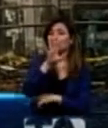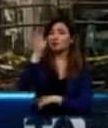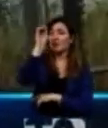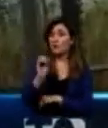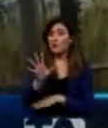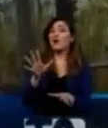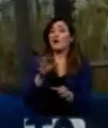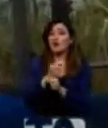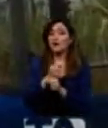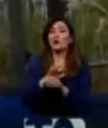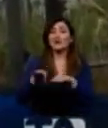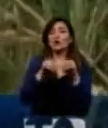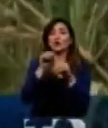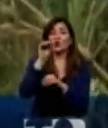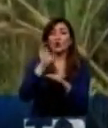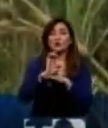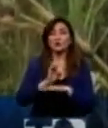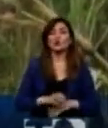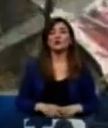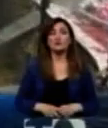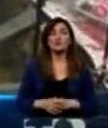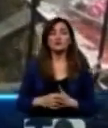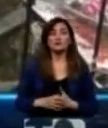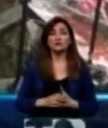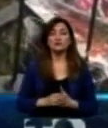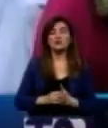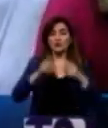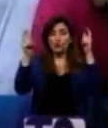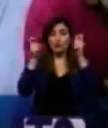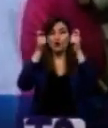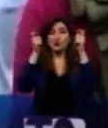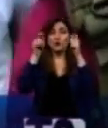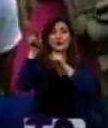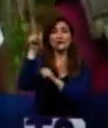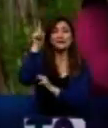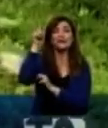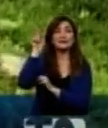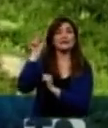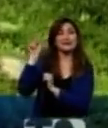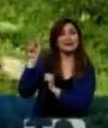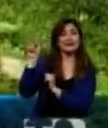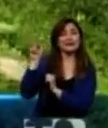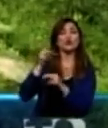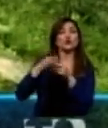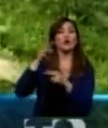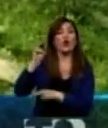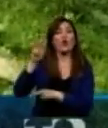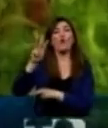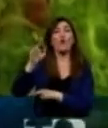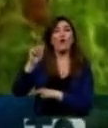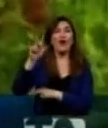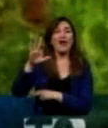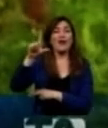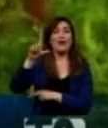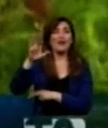sido efectuados en territorio ecuatoriano. Según esta fundación, a la facción liderada por Walter Patricio Artizala,